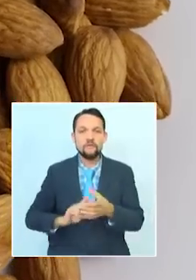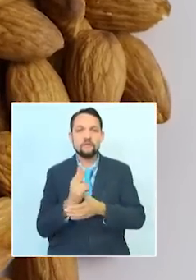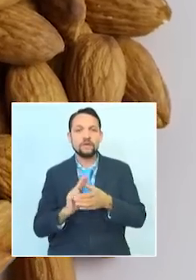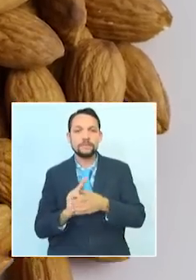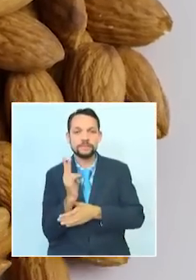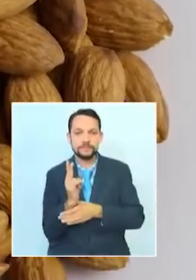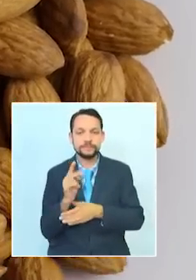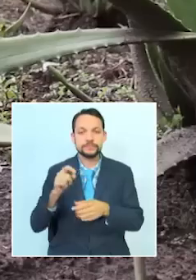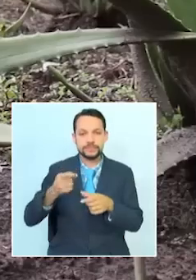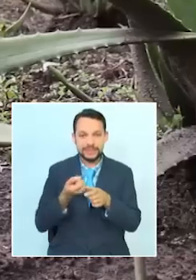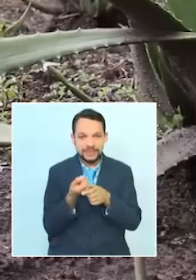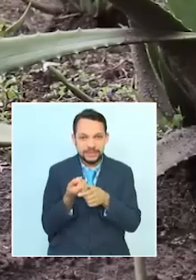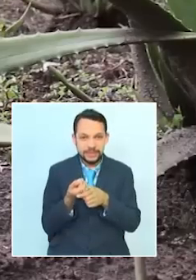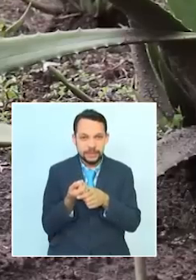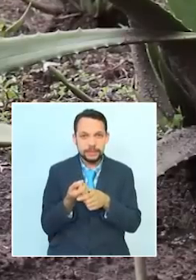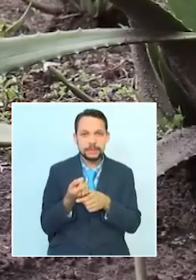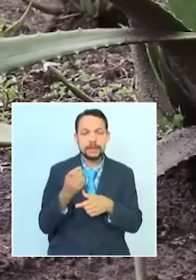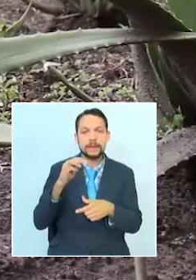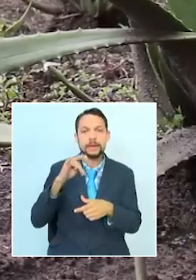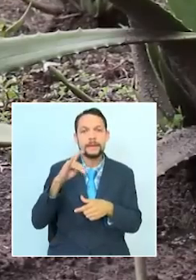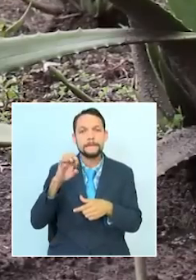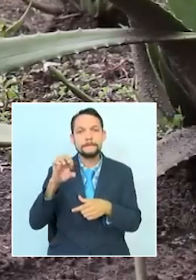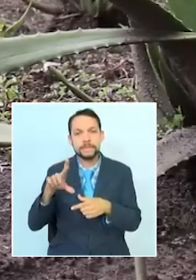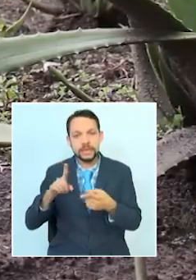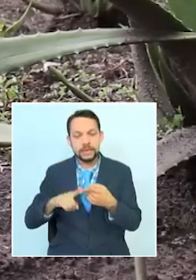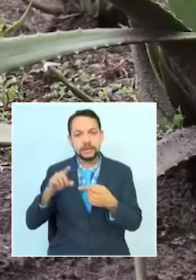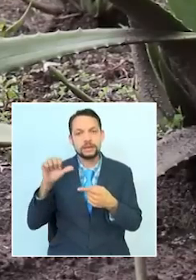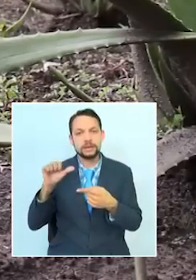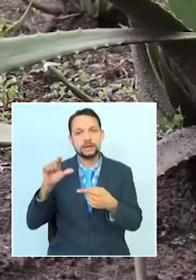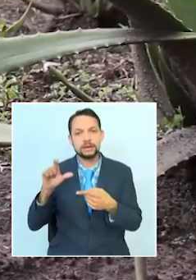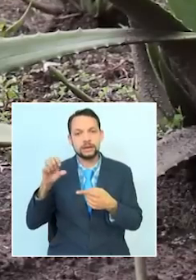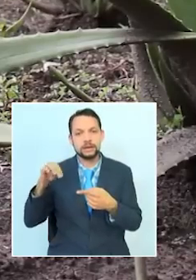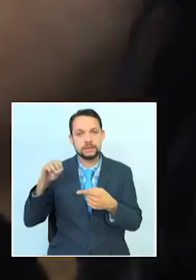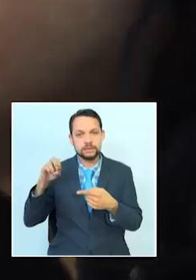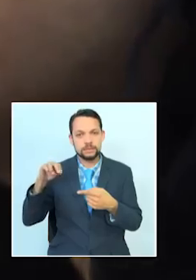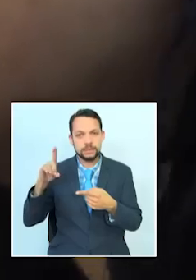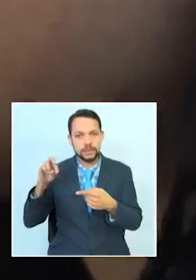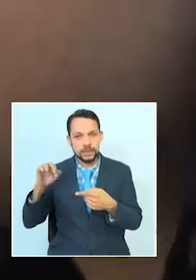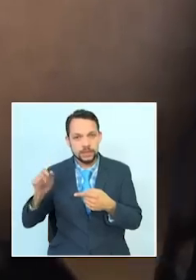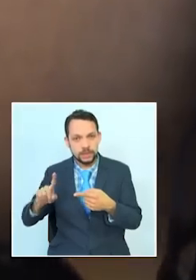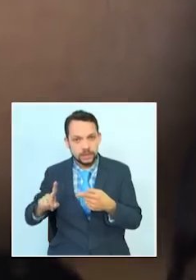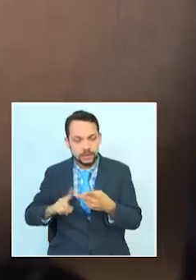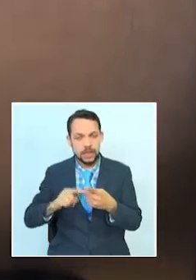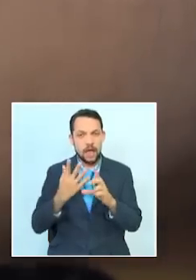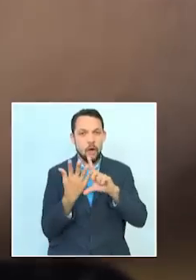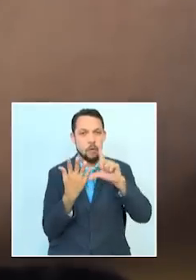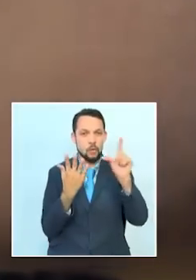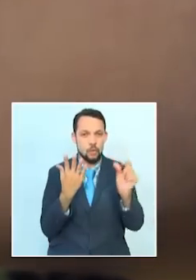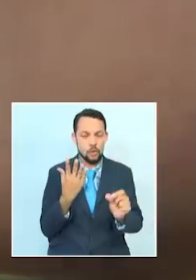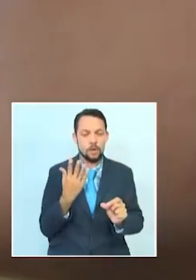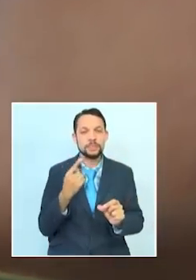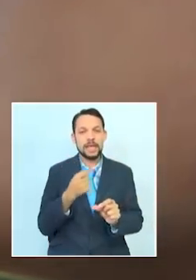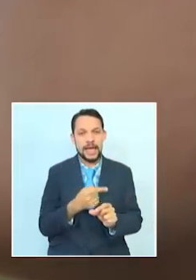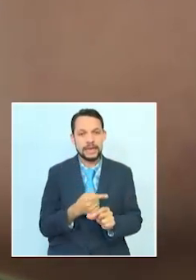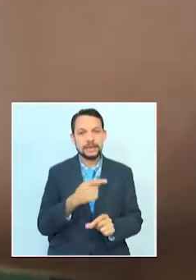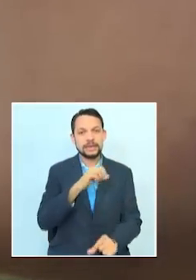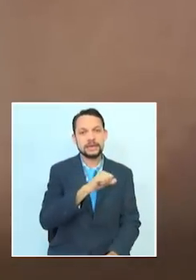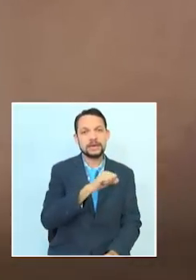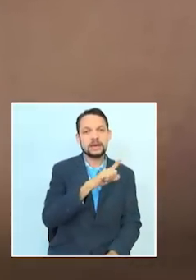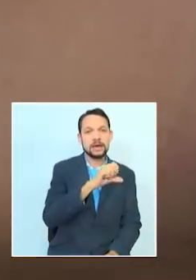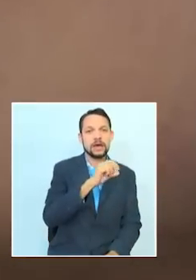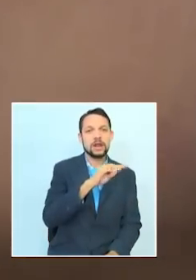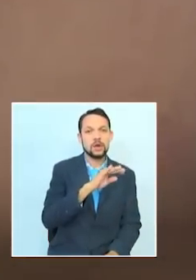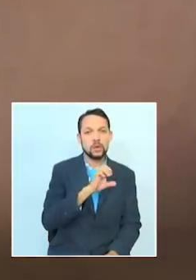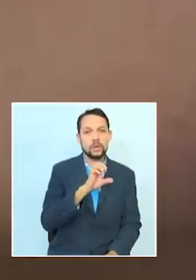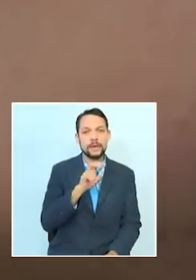almendras miel la clorofila de plantas especialmente el aloe vera y el agua ya que la deshidratación crónica es